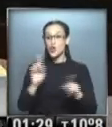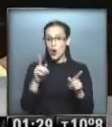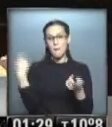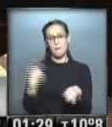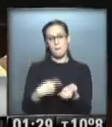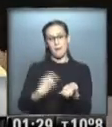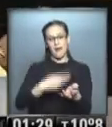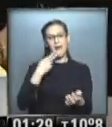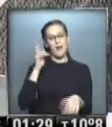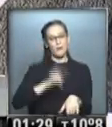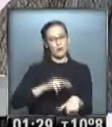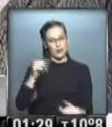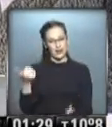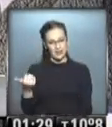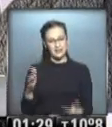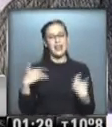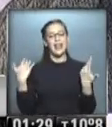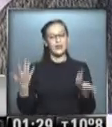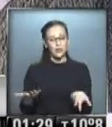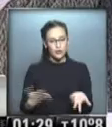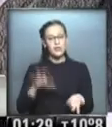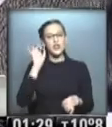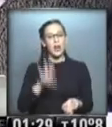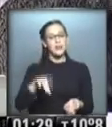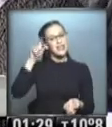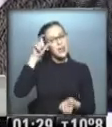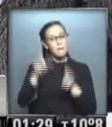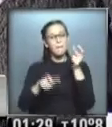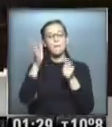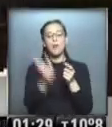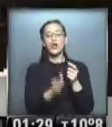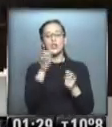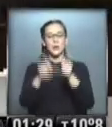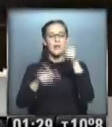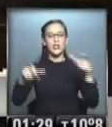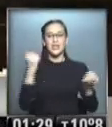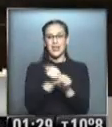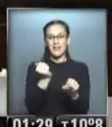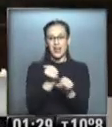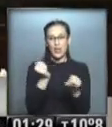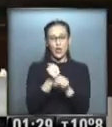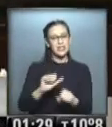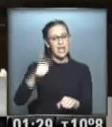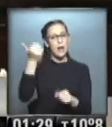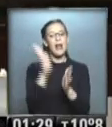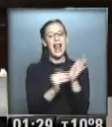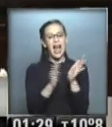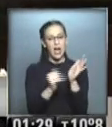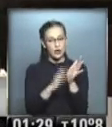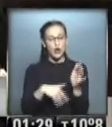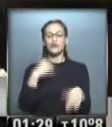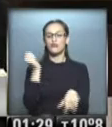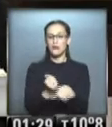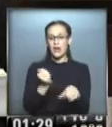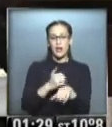pagar impuesto a las ganancias. Esto significa que solo el 10% de los trabajadores que más ganan, los trabajadores en blanco, por supuesto, que más ganan